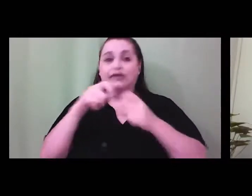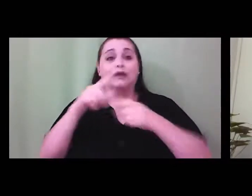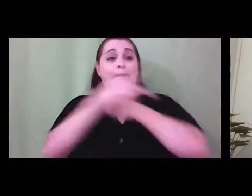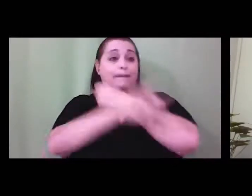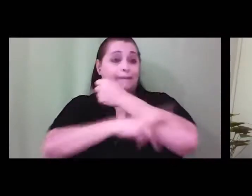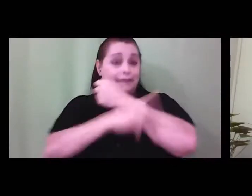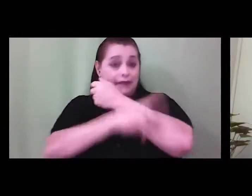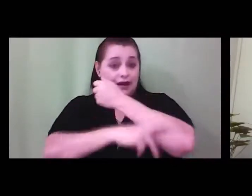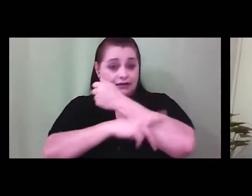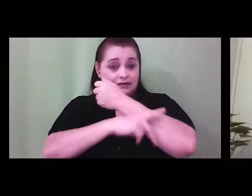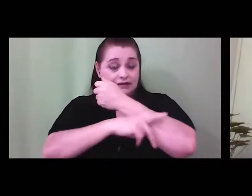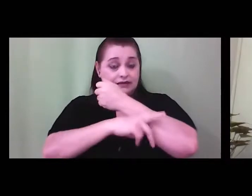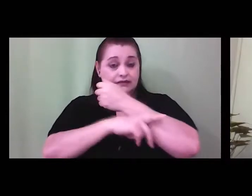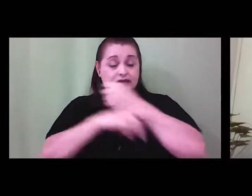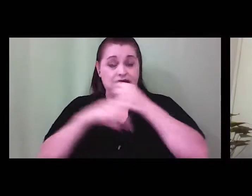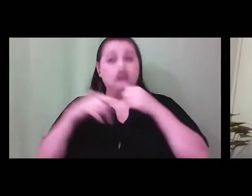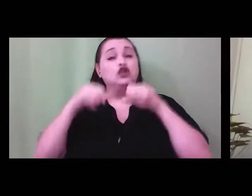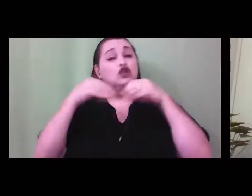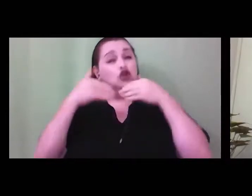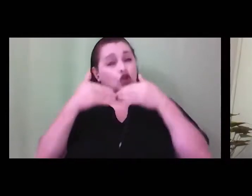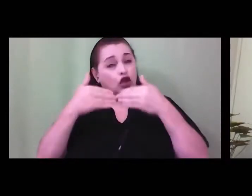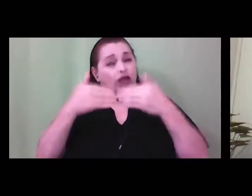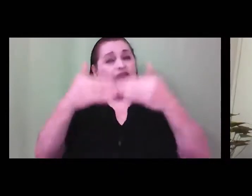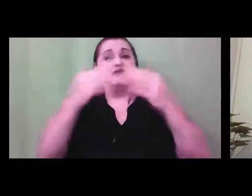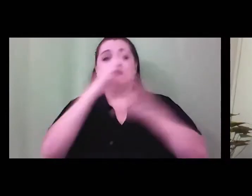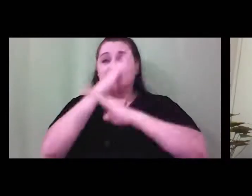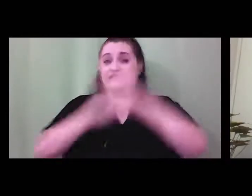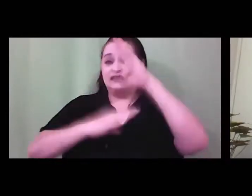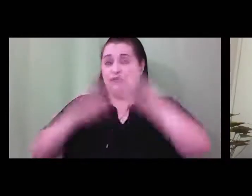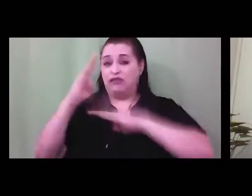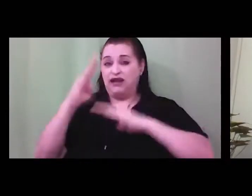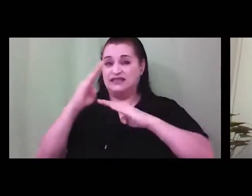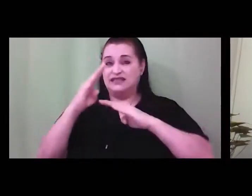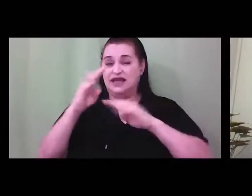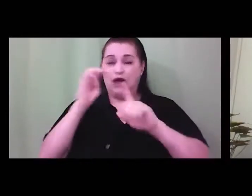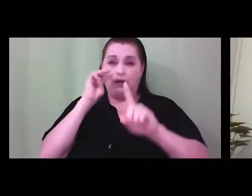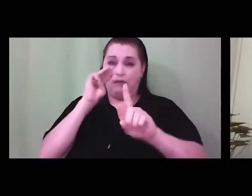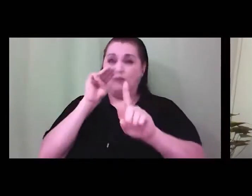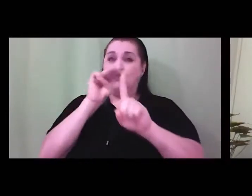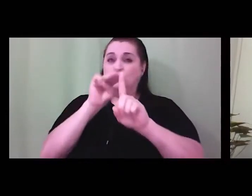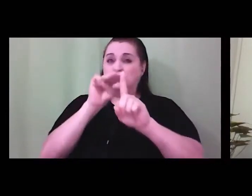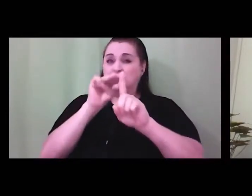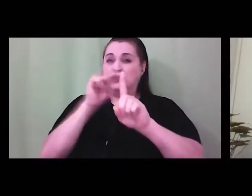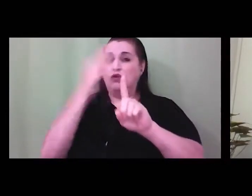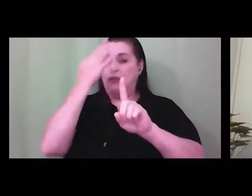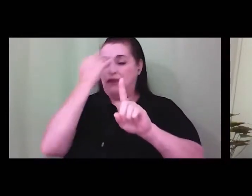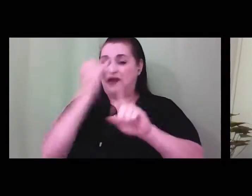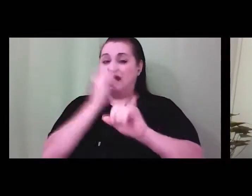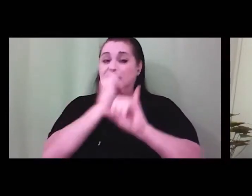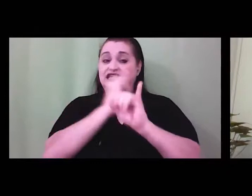países donde todavía la discapacidad es un motivo para la